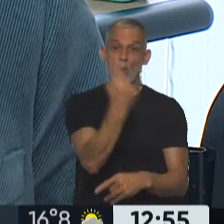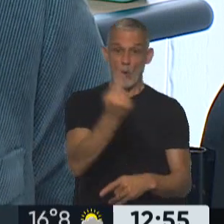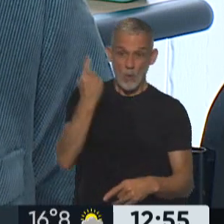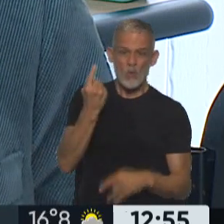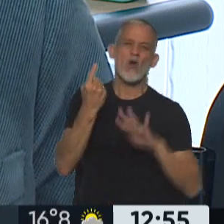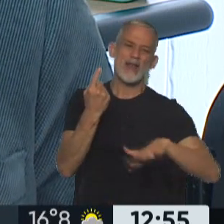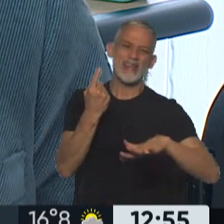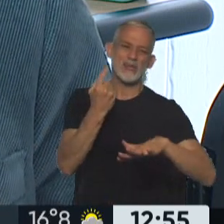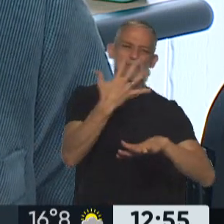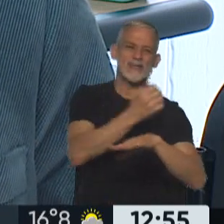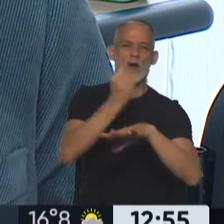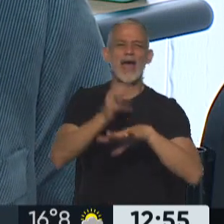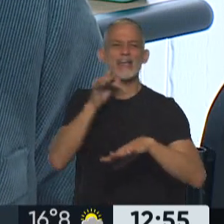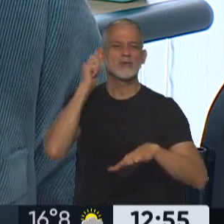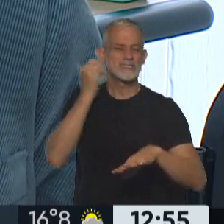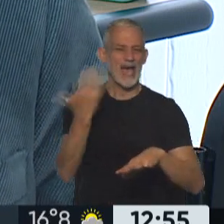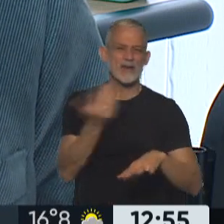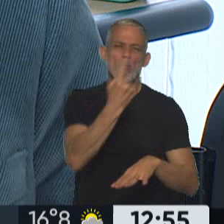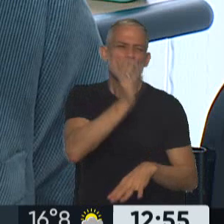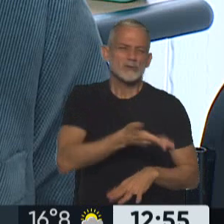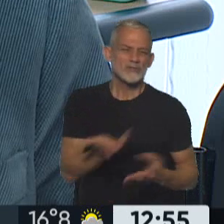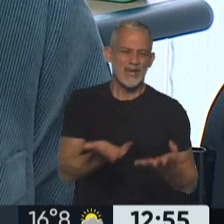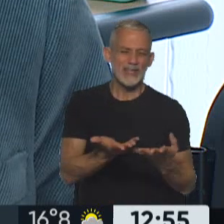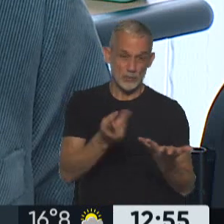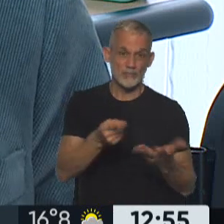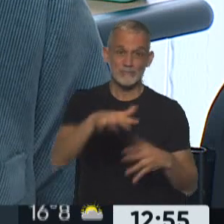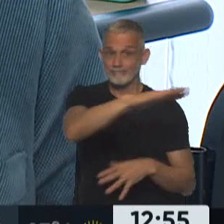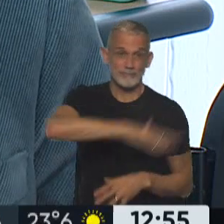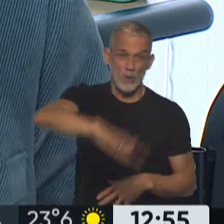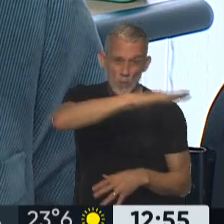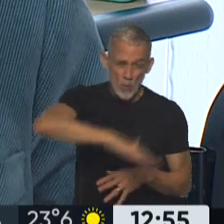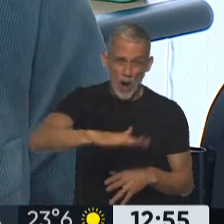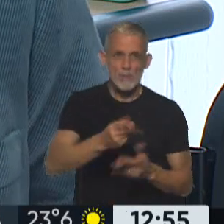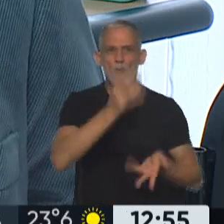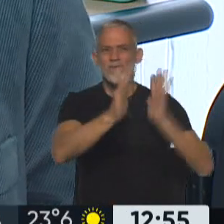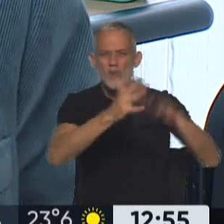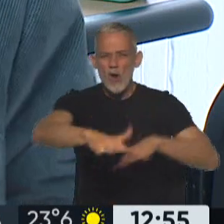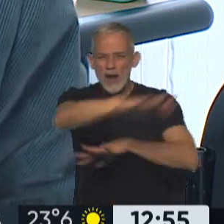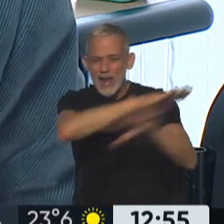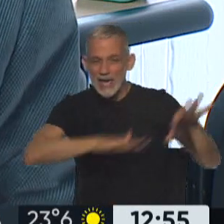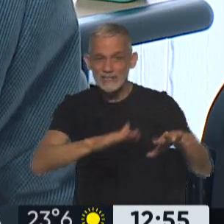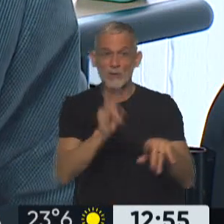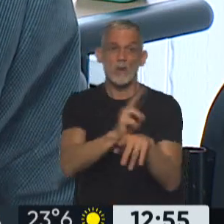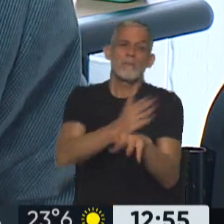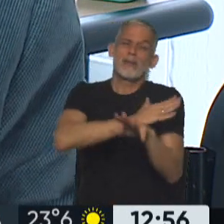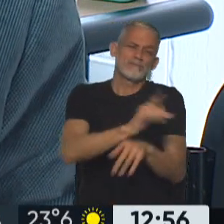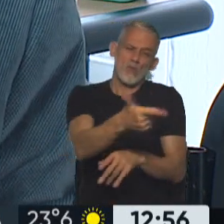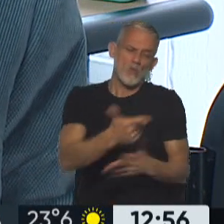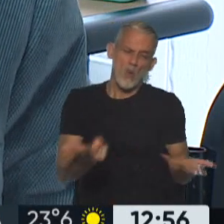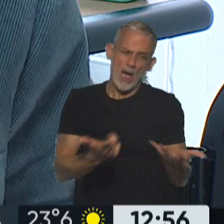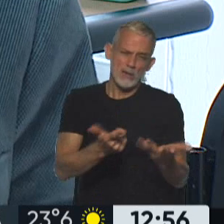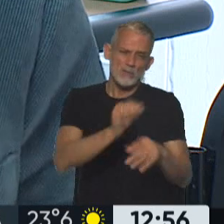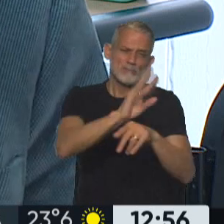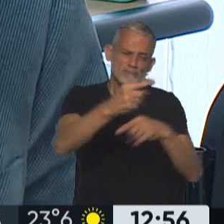es un niño de 5 a 14 años. Es la condición de un lugar donde hay altos niveles de violencia, donde no se pudo prevenir el hecho